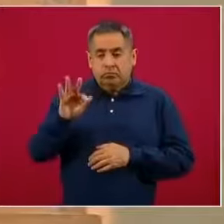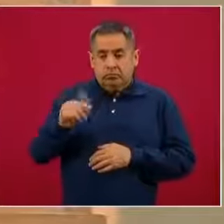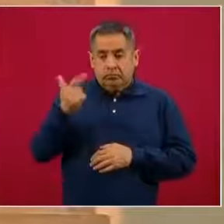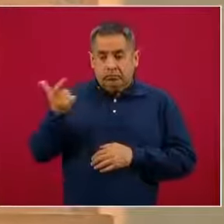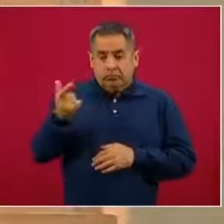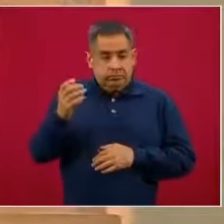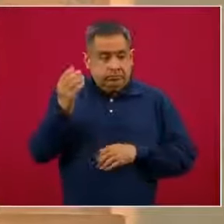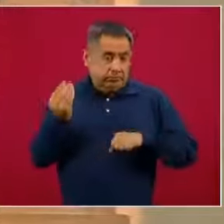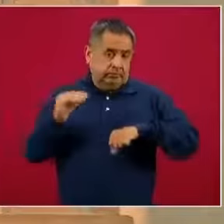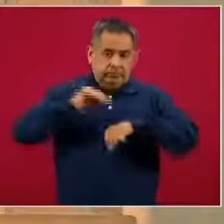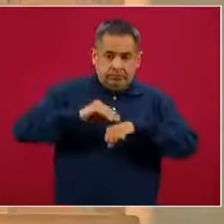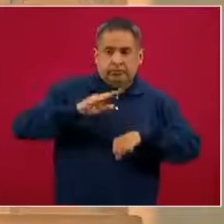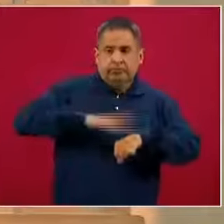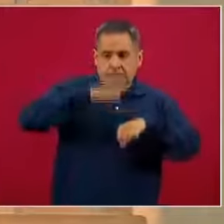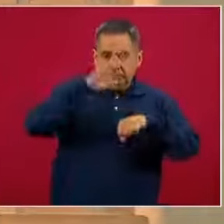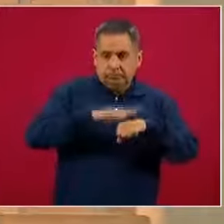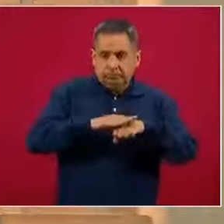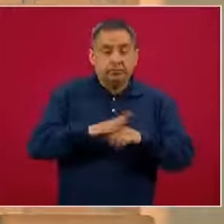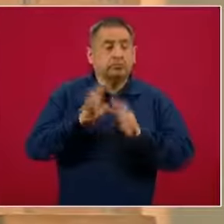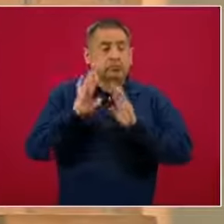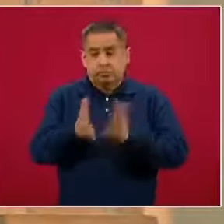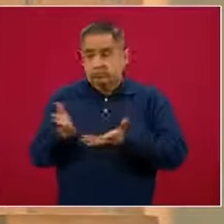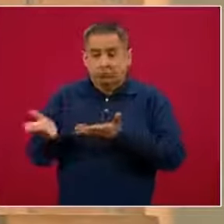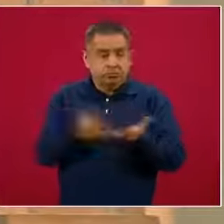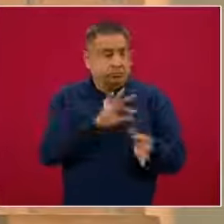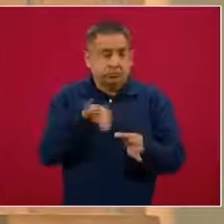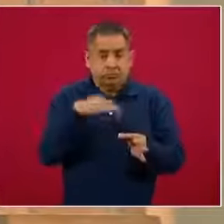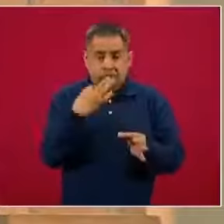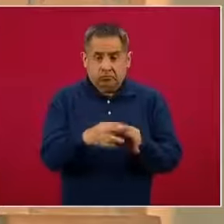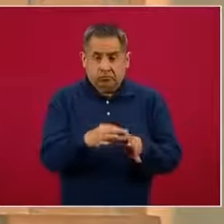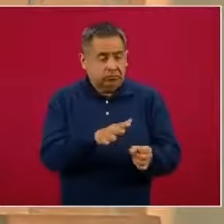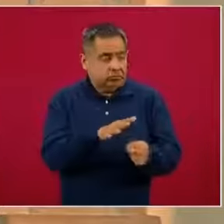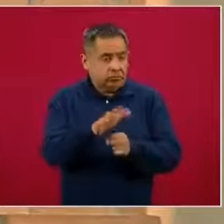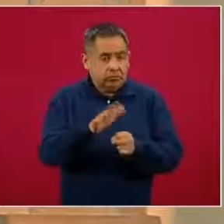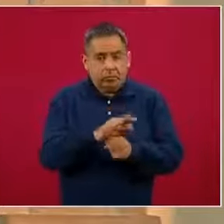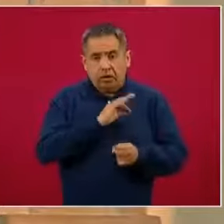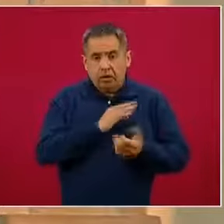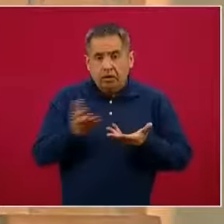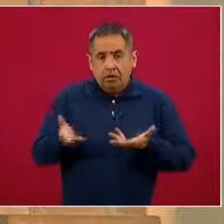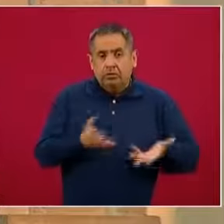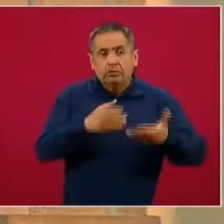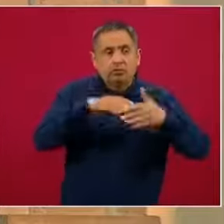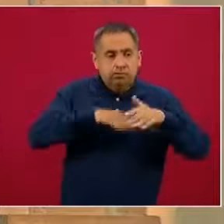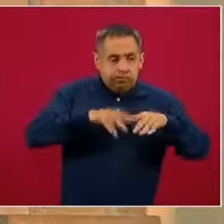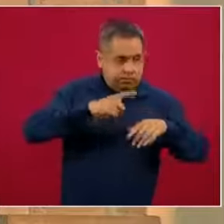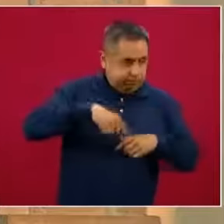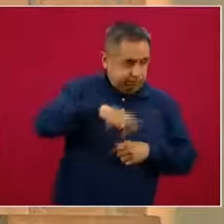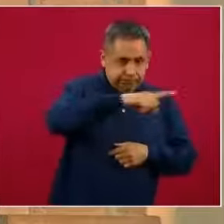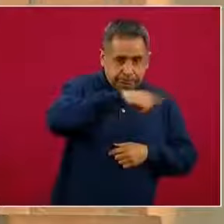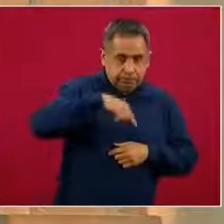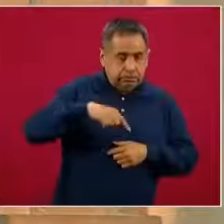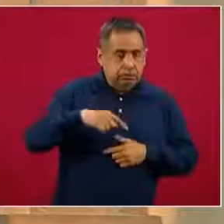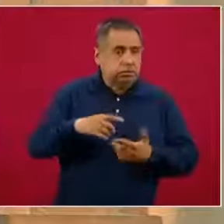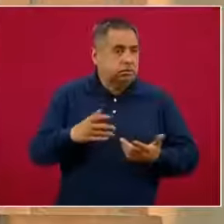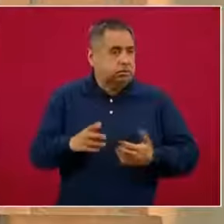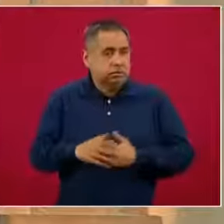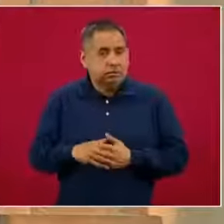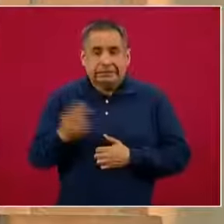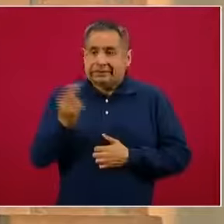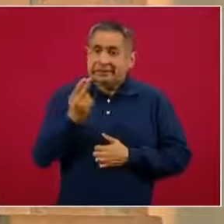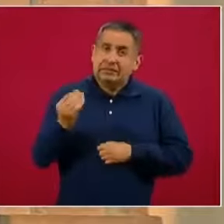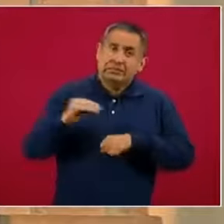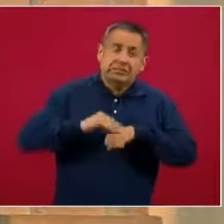247 camas ya están habilitadas, ya están el día de hoy operando. Necesitamos